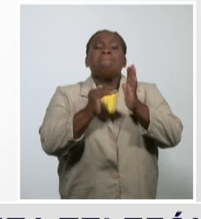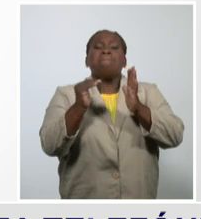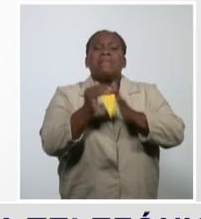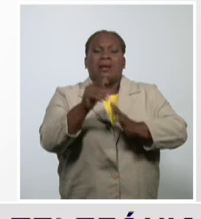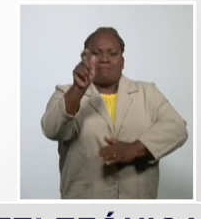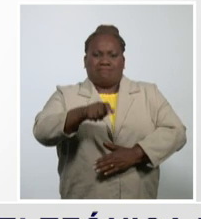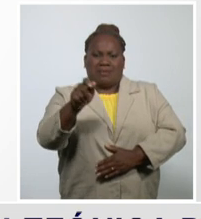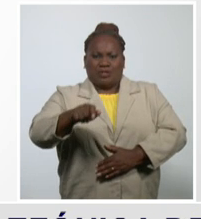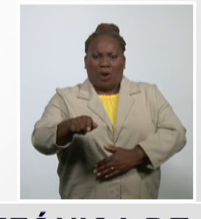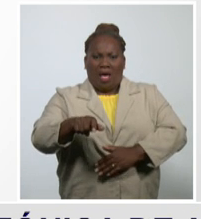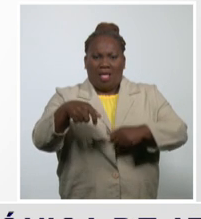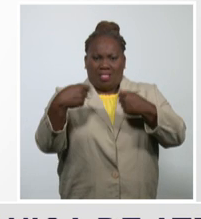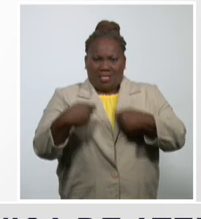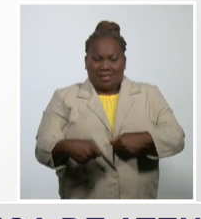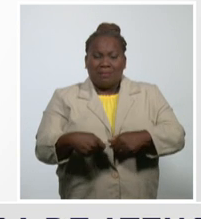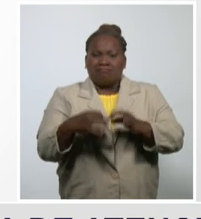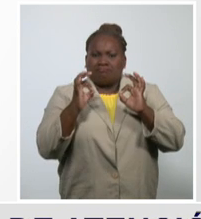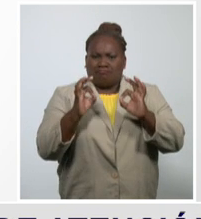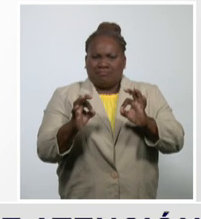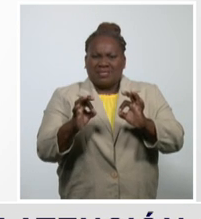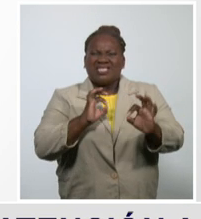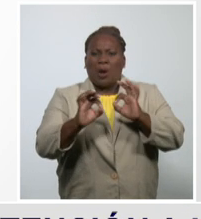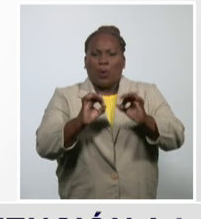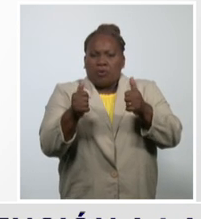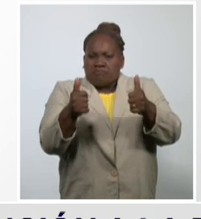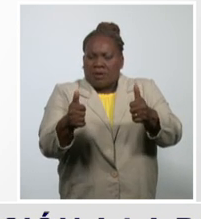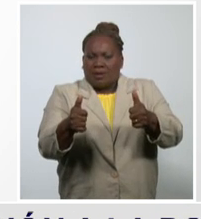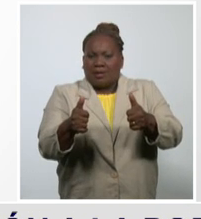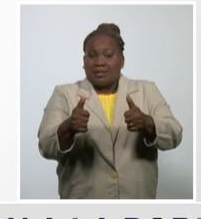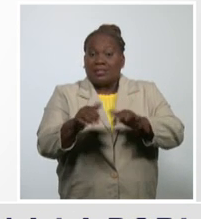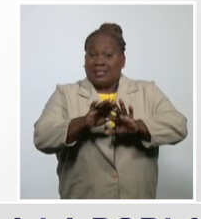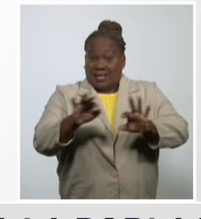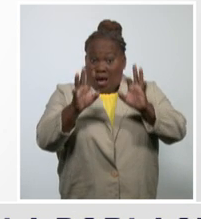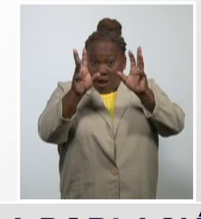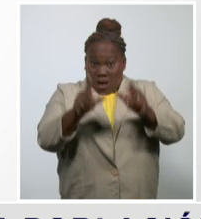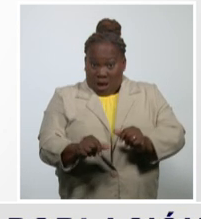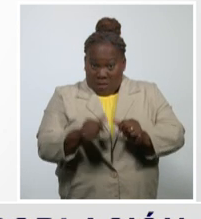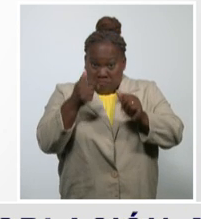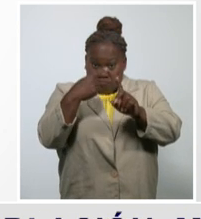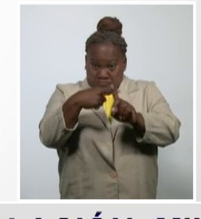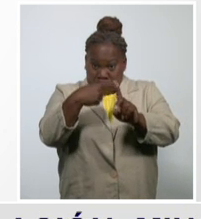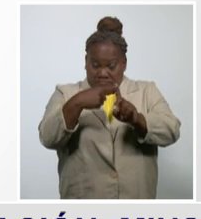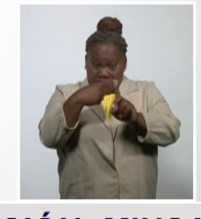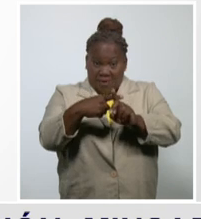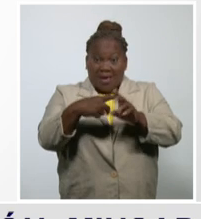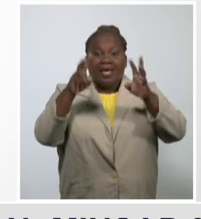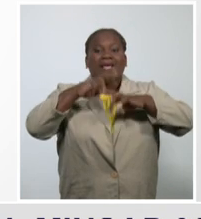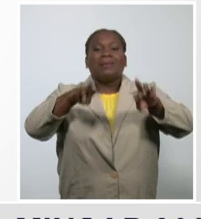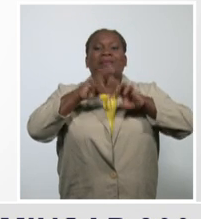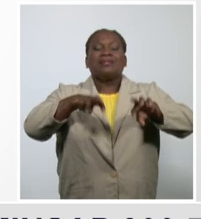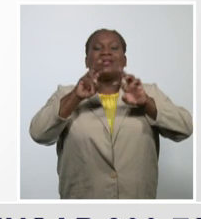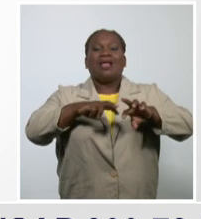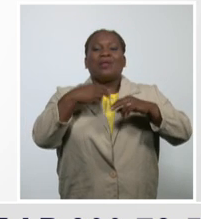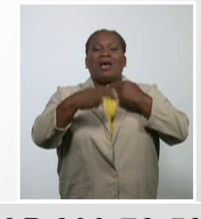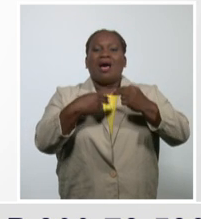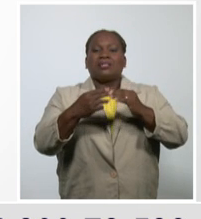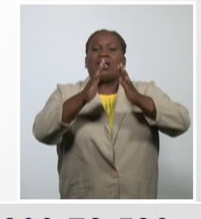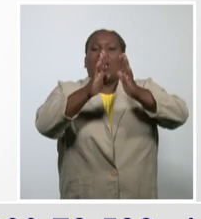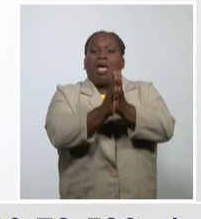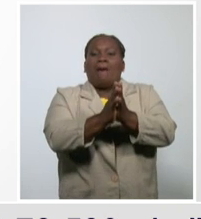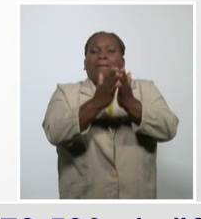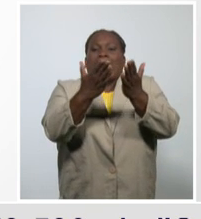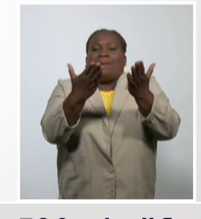determinar eficacia y seguridad de la vacuna. En caso de obtener resultados favorables, los investigadores presentan un expediente a la